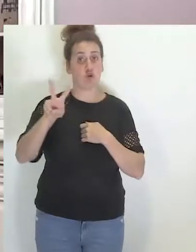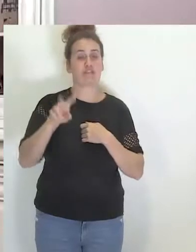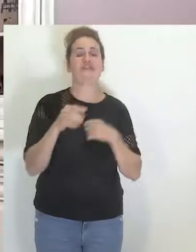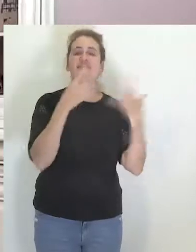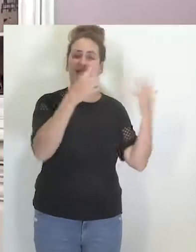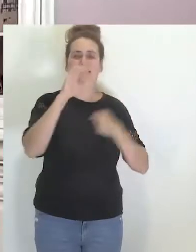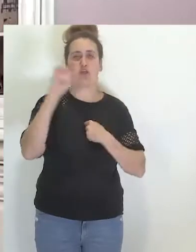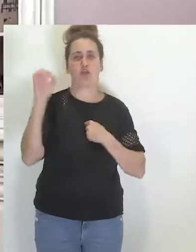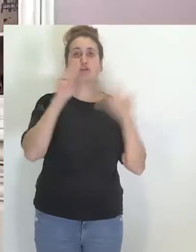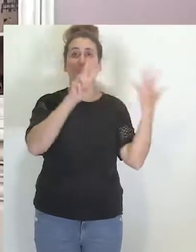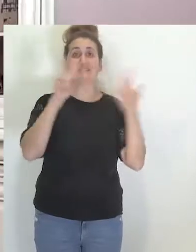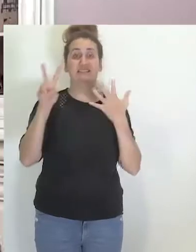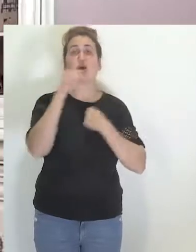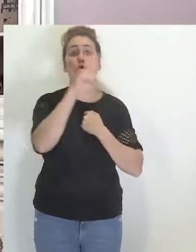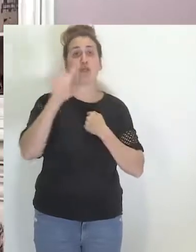600-771512,